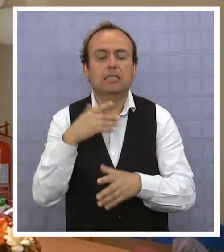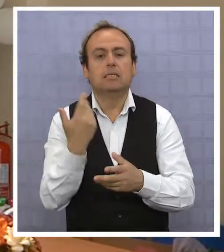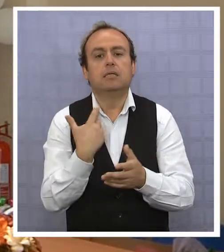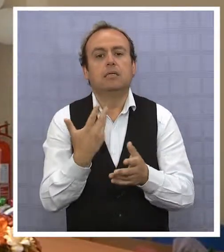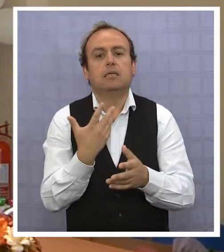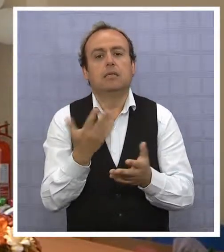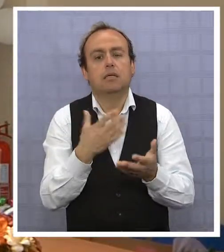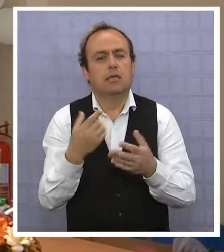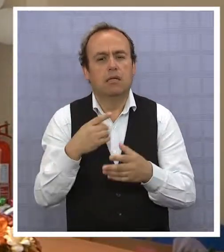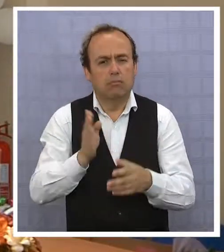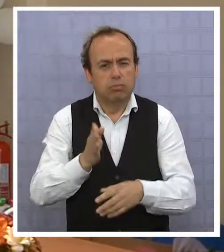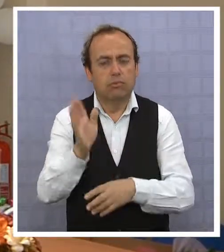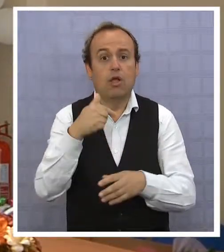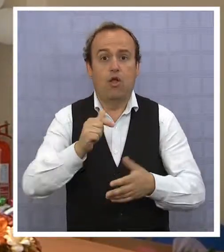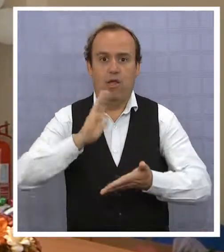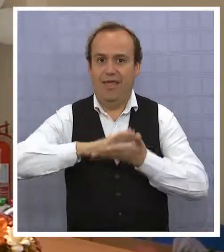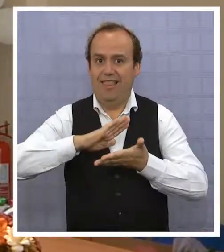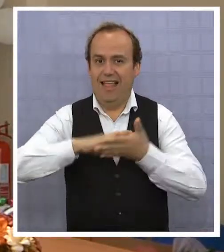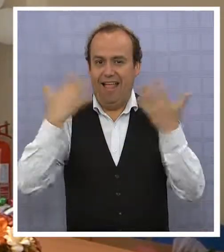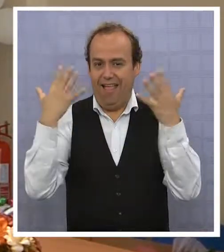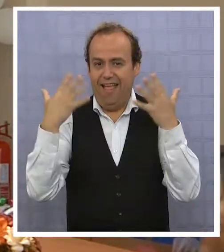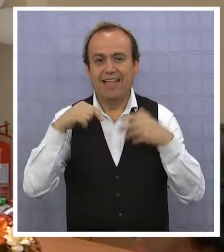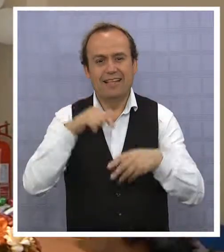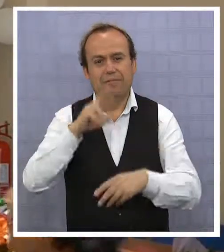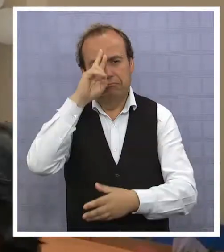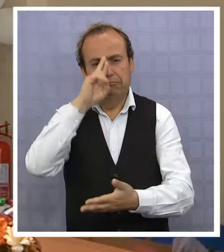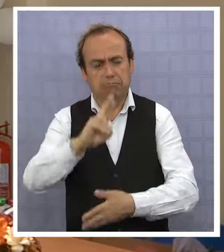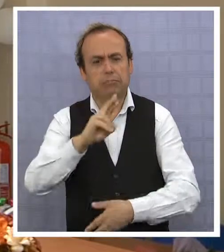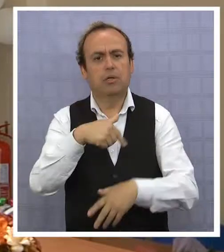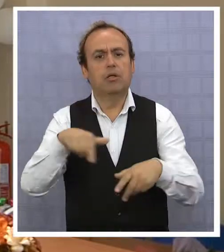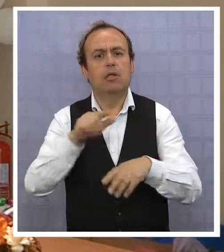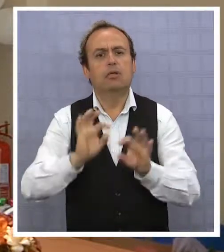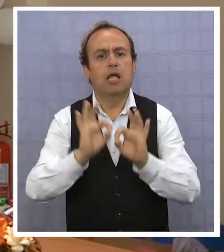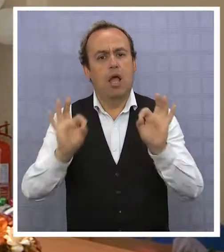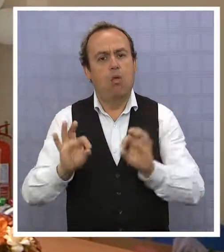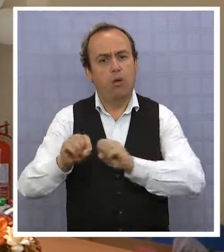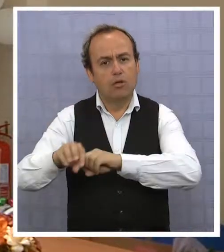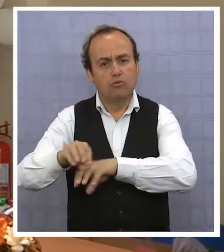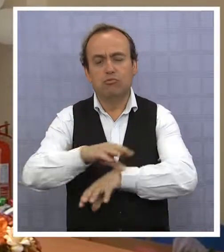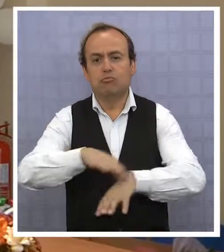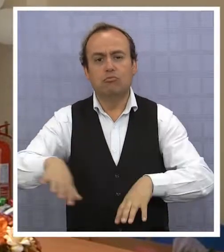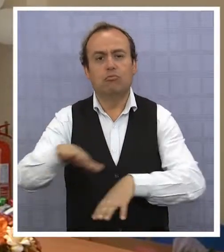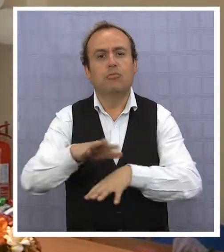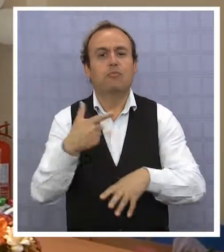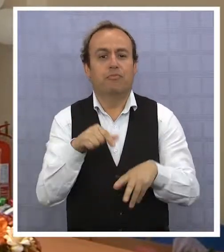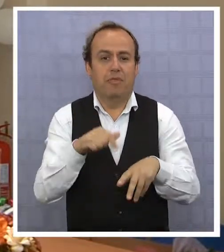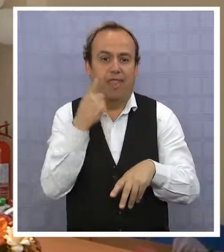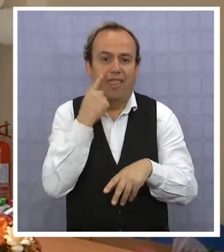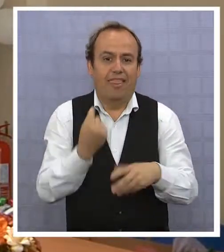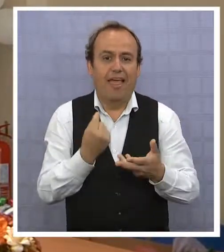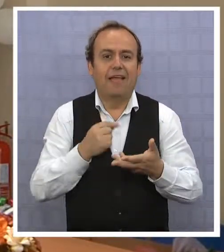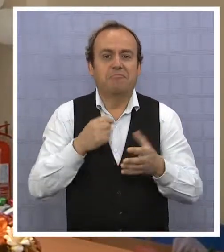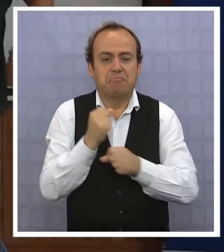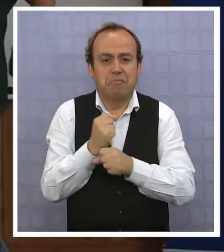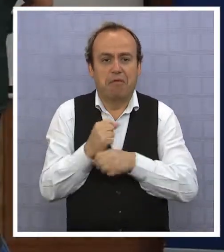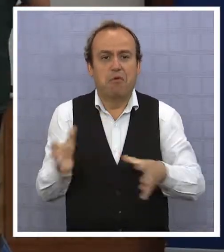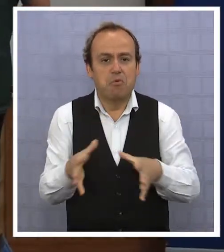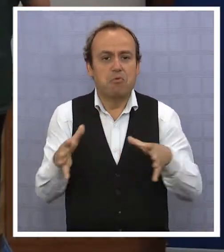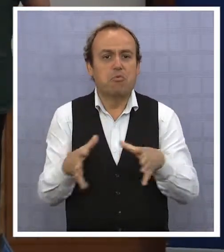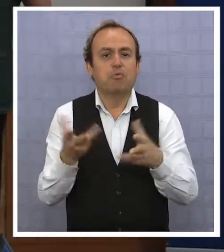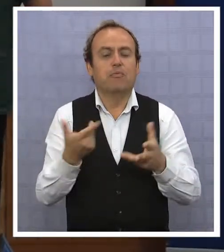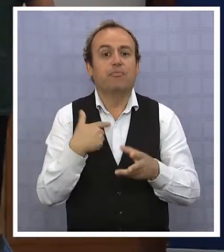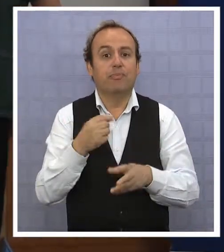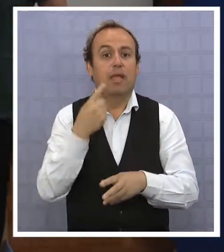trabajo es continuo, hoy día es de celebración, hoy día es de reconocimiento a nuestra educadora, así que en esos días estamos hoy día trabajando. Uno de